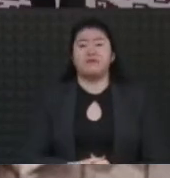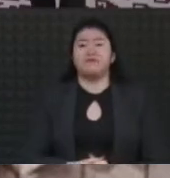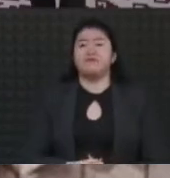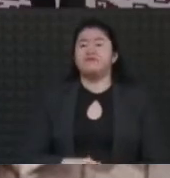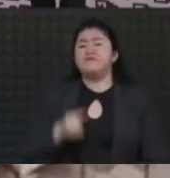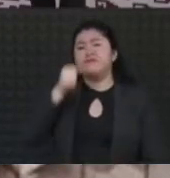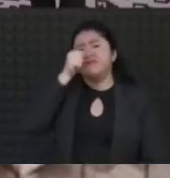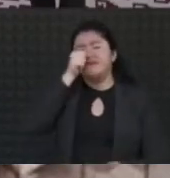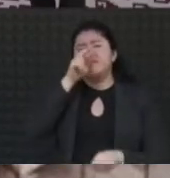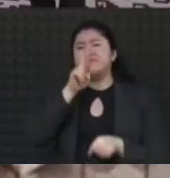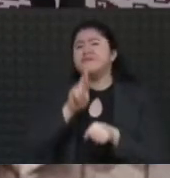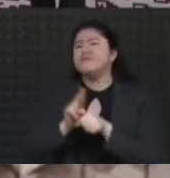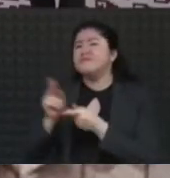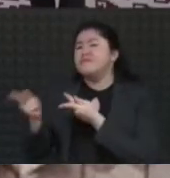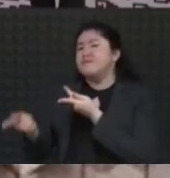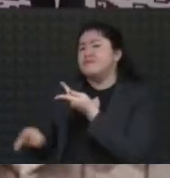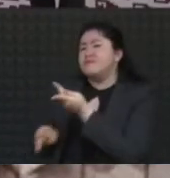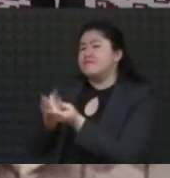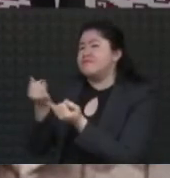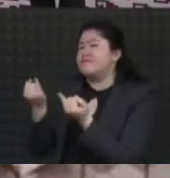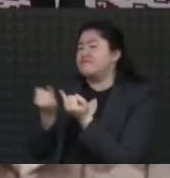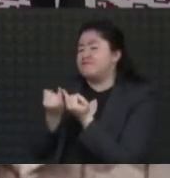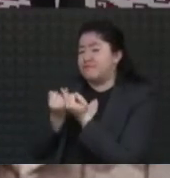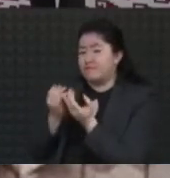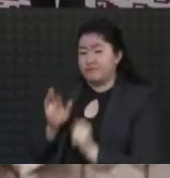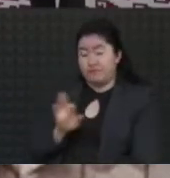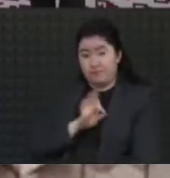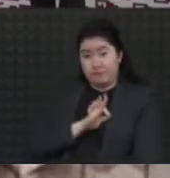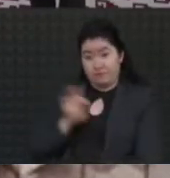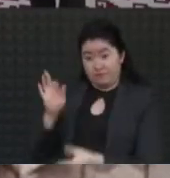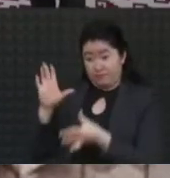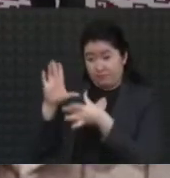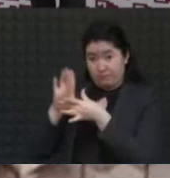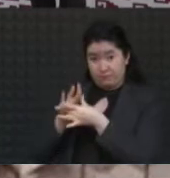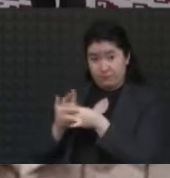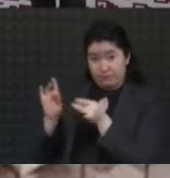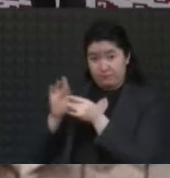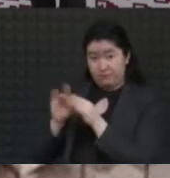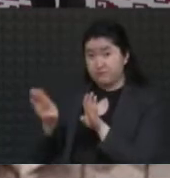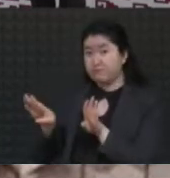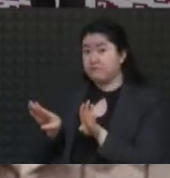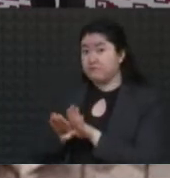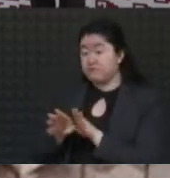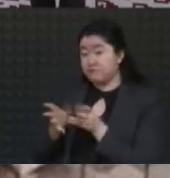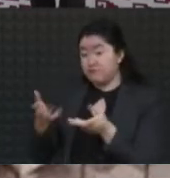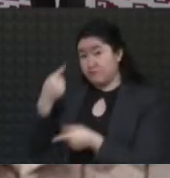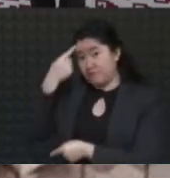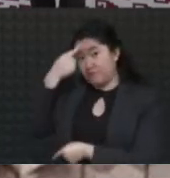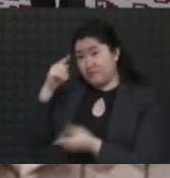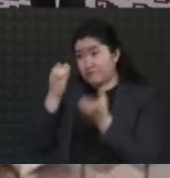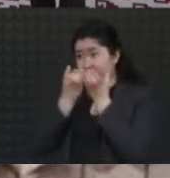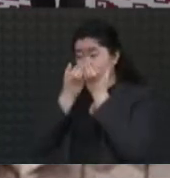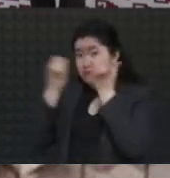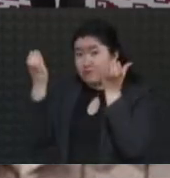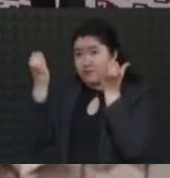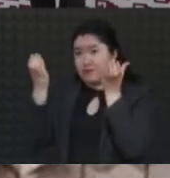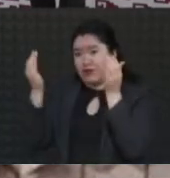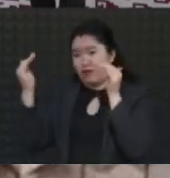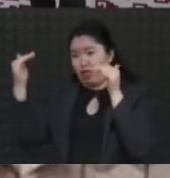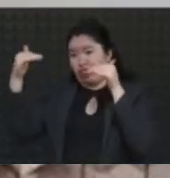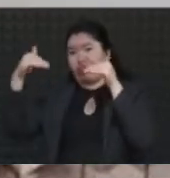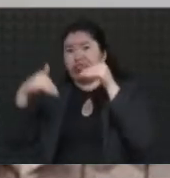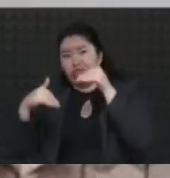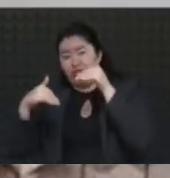Secretario, también preguntarle si nos podría explicar cómo va a ser la reconstrucción del tramo que se cayó, si ya lo